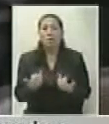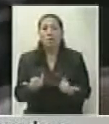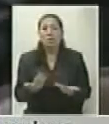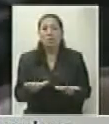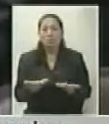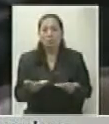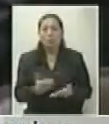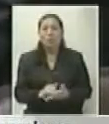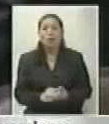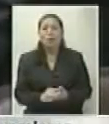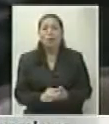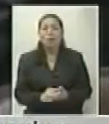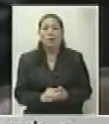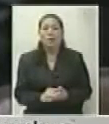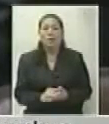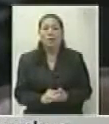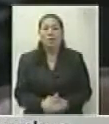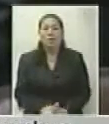están proponiendo.